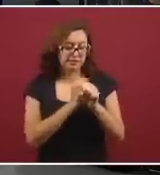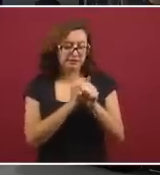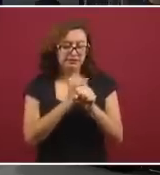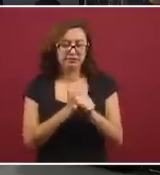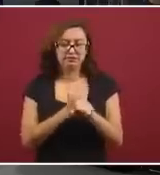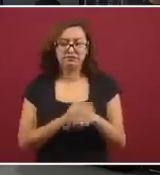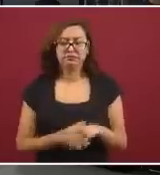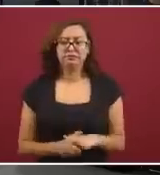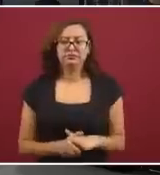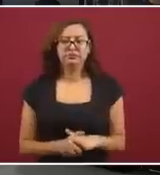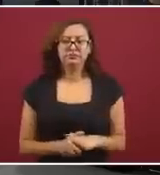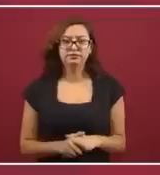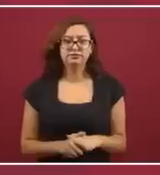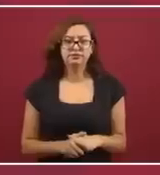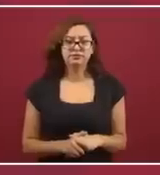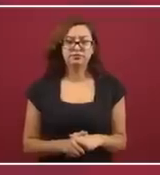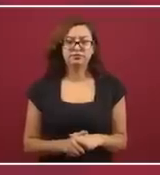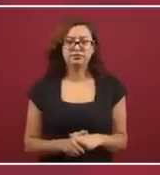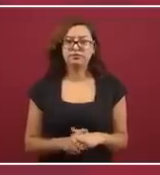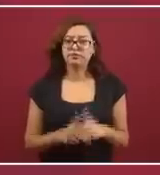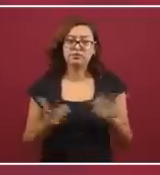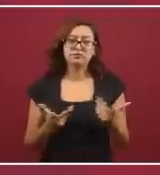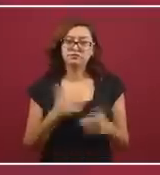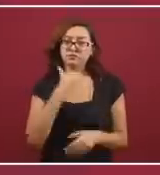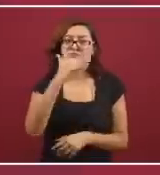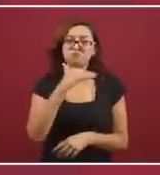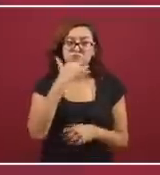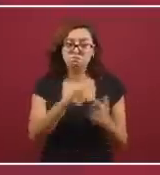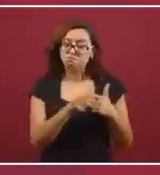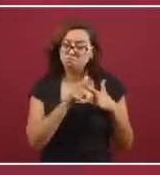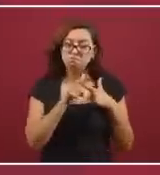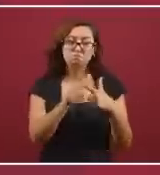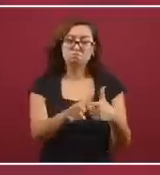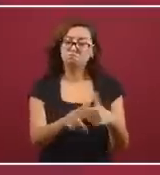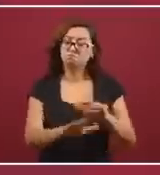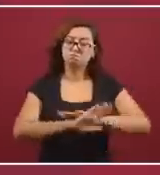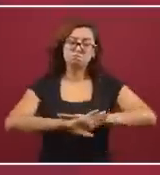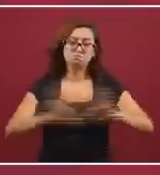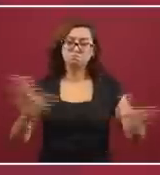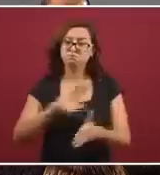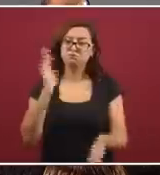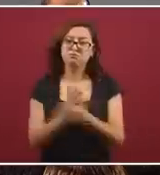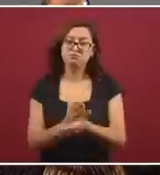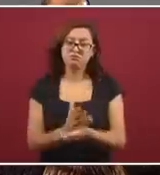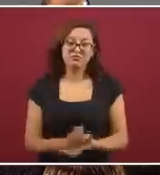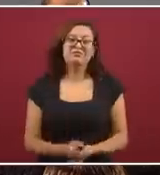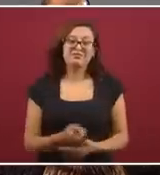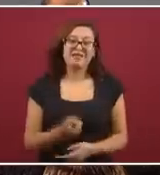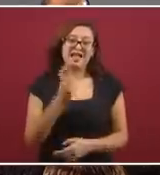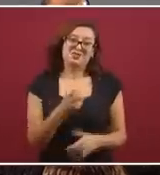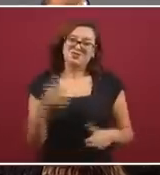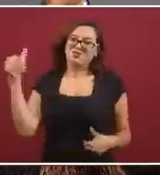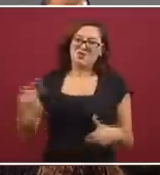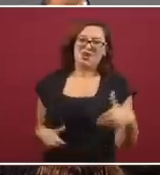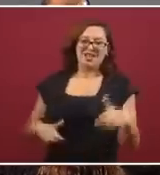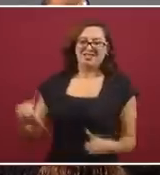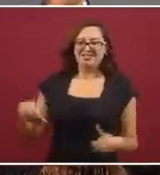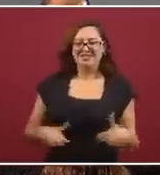y ya no se permite la corrupción por eso hay molestias imagínense